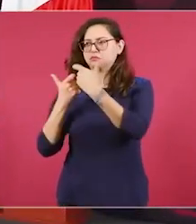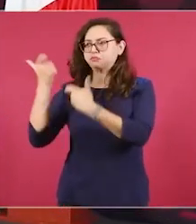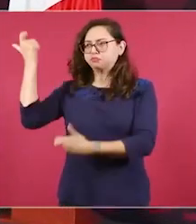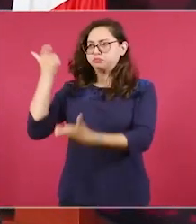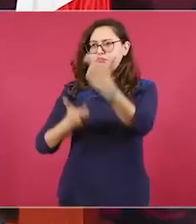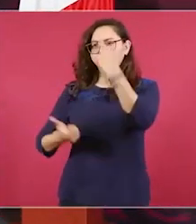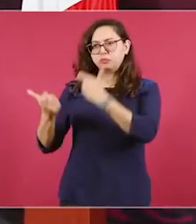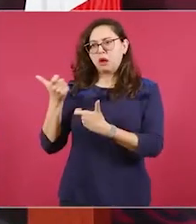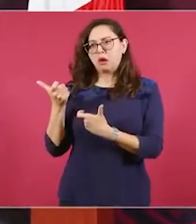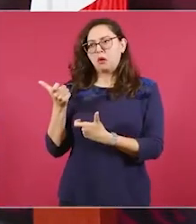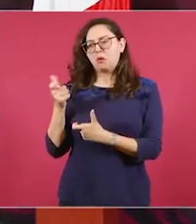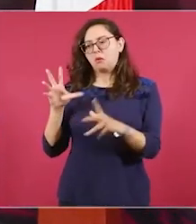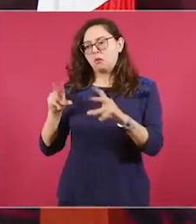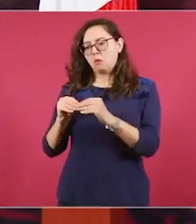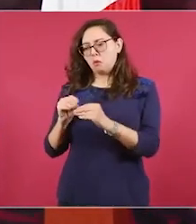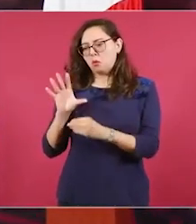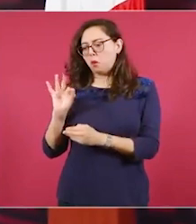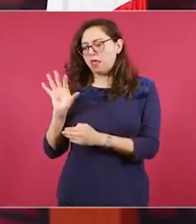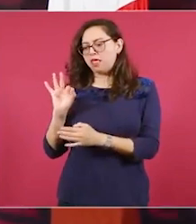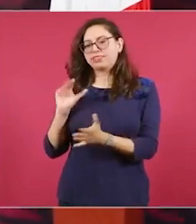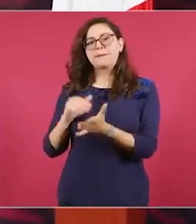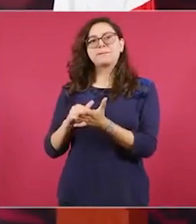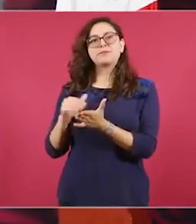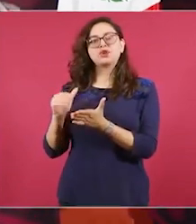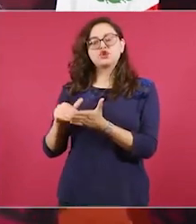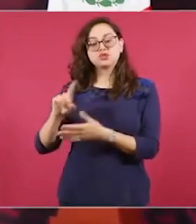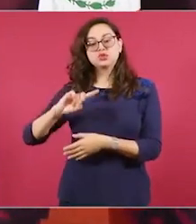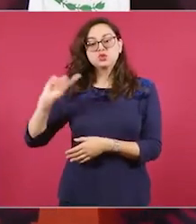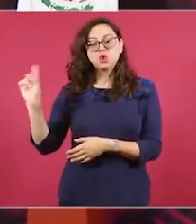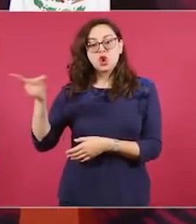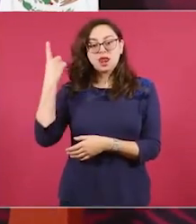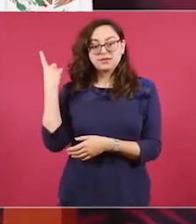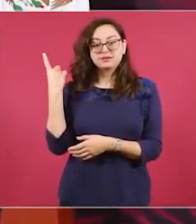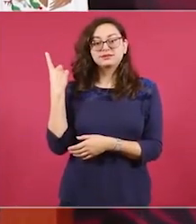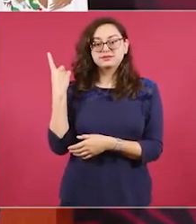de dólares. Sin embargo,